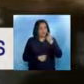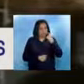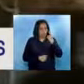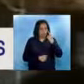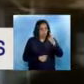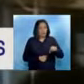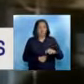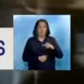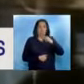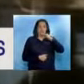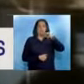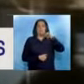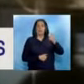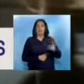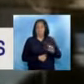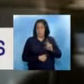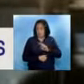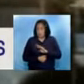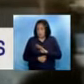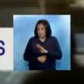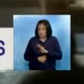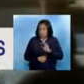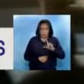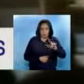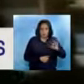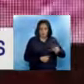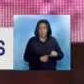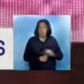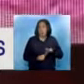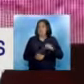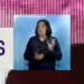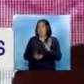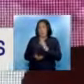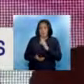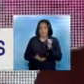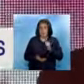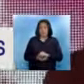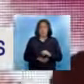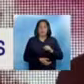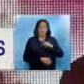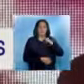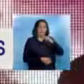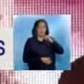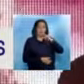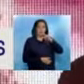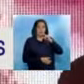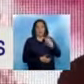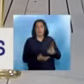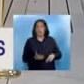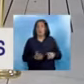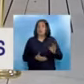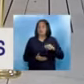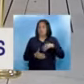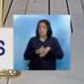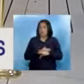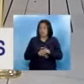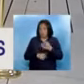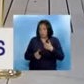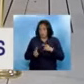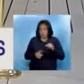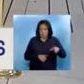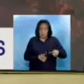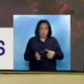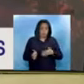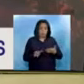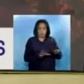la Dama del Bolero, la misma que hizo de la canción Señora un himno en las cantinas. Gaby Ceballos